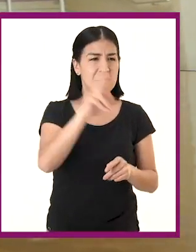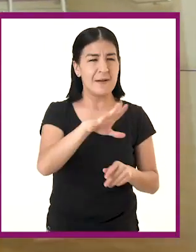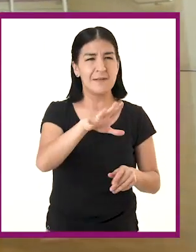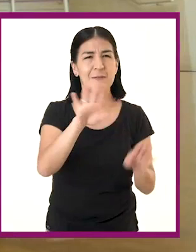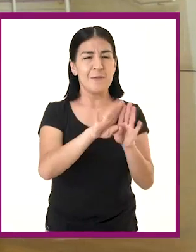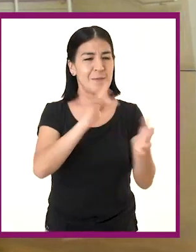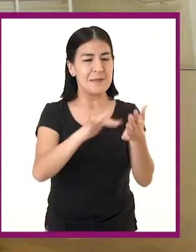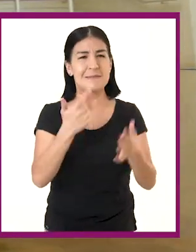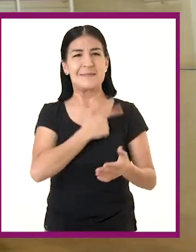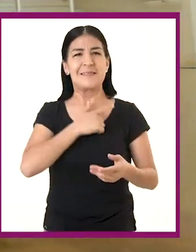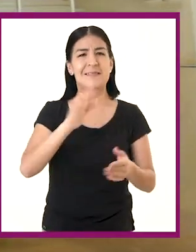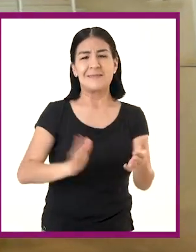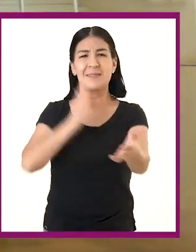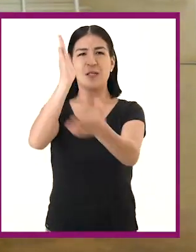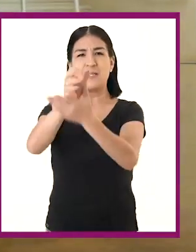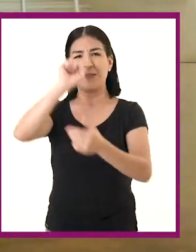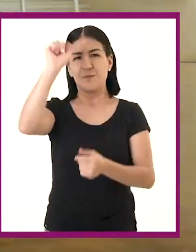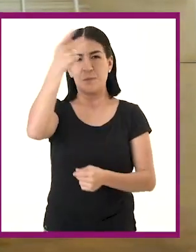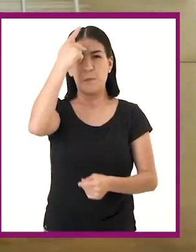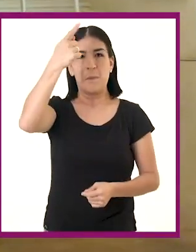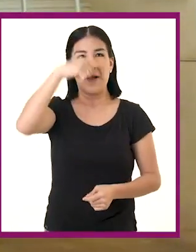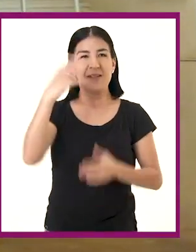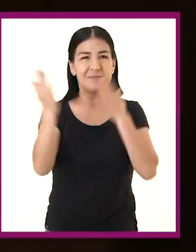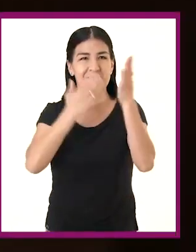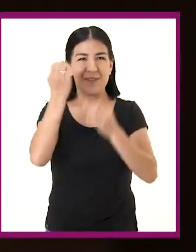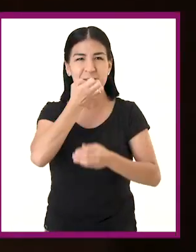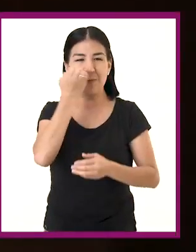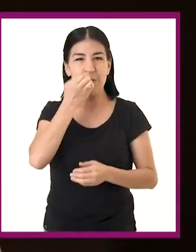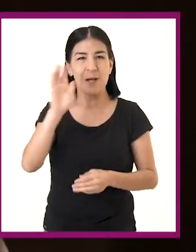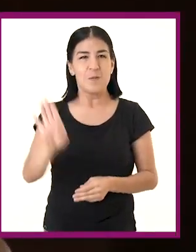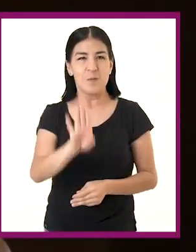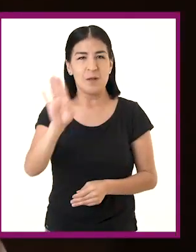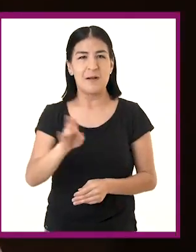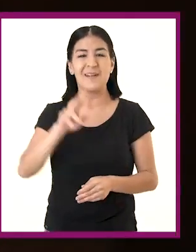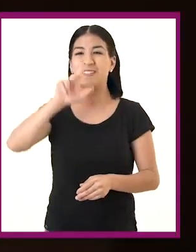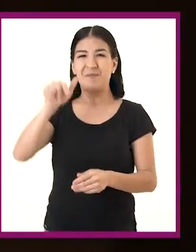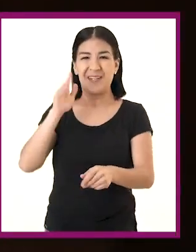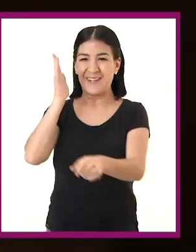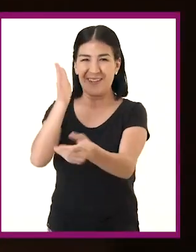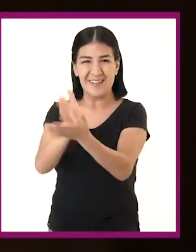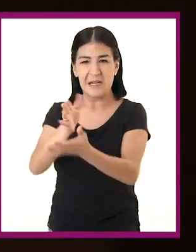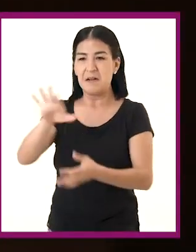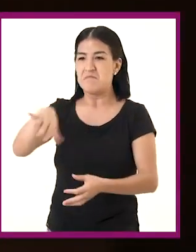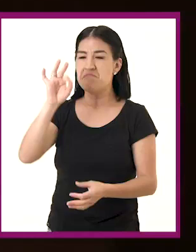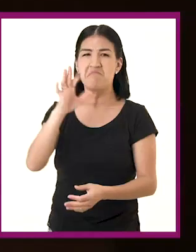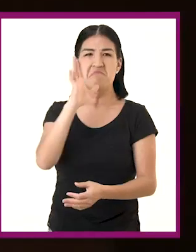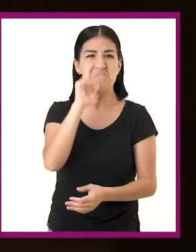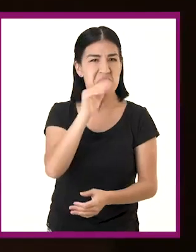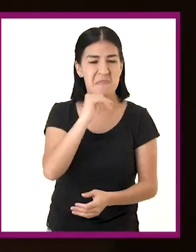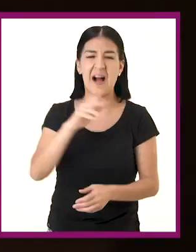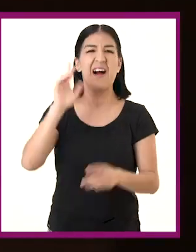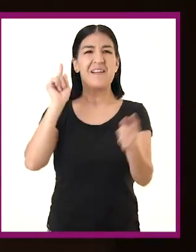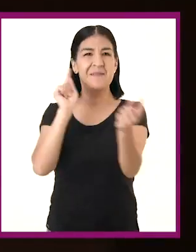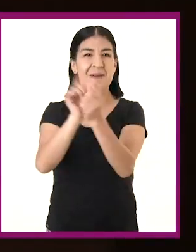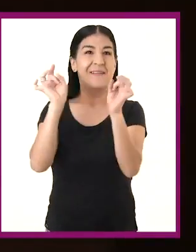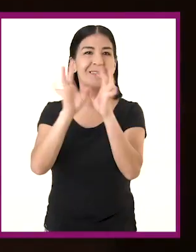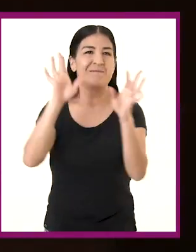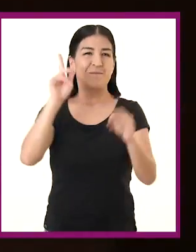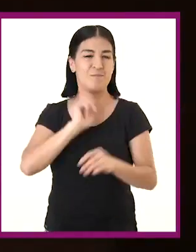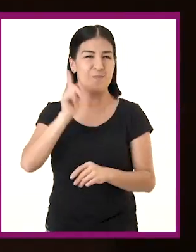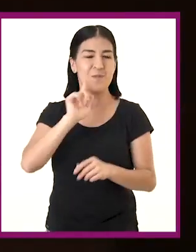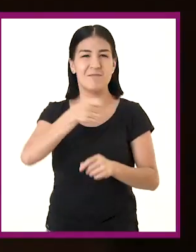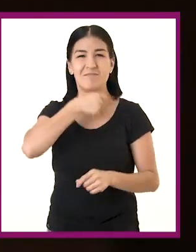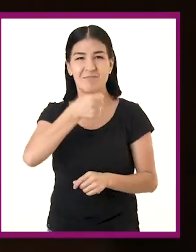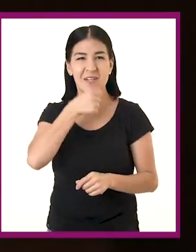Luis Potosí, en donde había escuchado que existe una escuela de brujas. Tardó en encontrarla, pero finalmente dio con una anciana. Al verla tras el lente